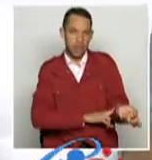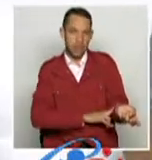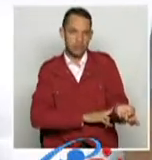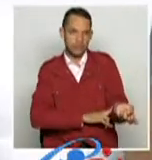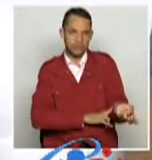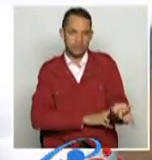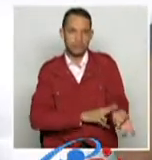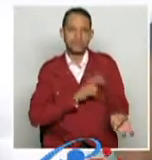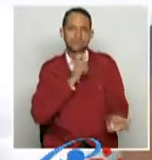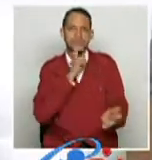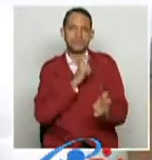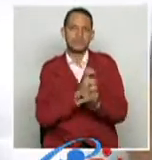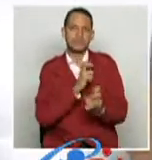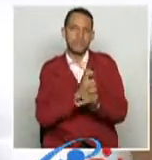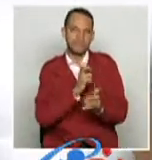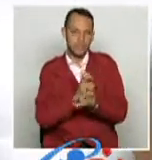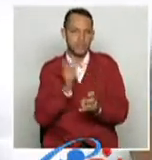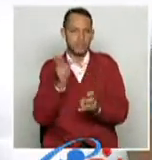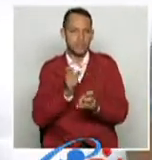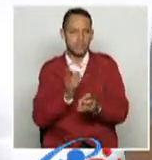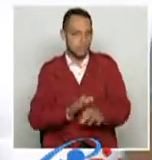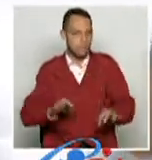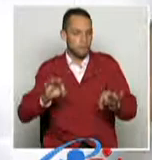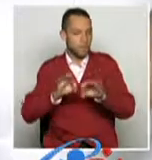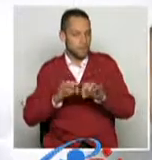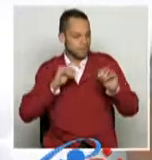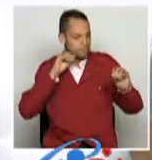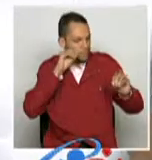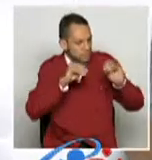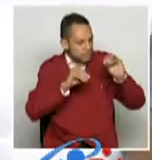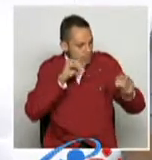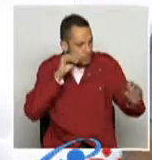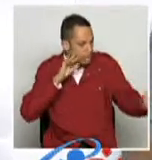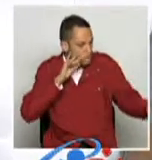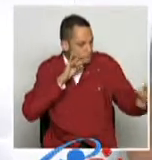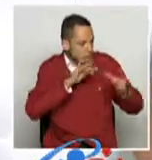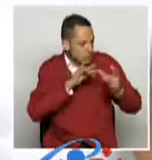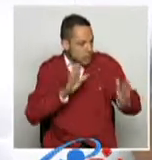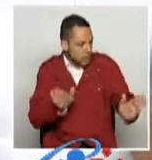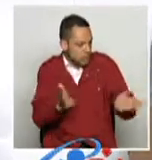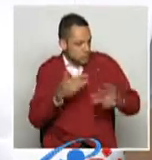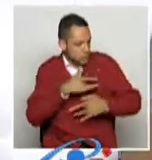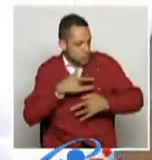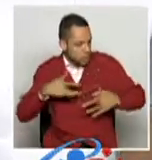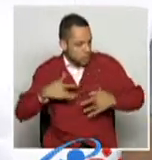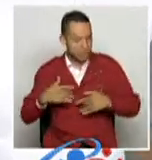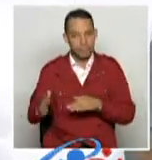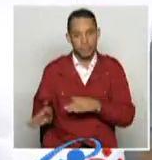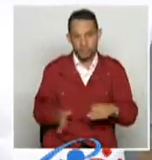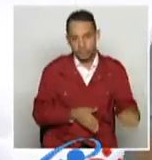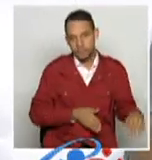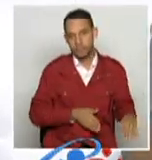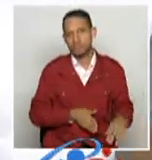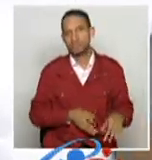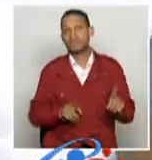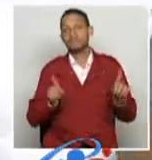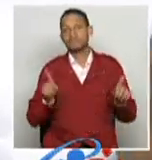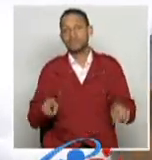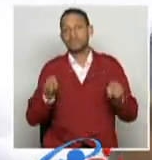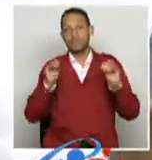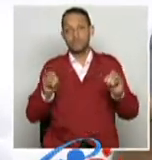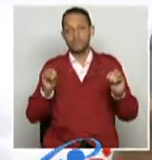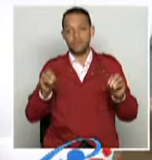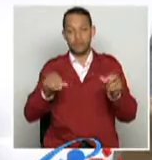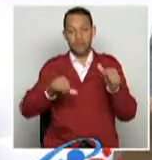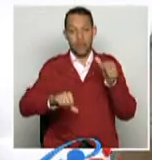de ideas, hay cosas que son claves y básicas en la Ayurveda que son efectivas, ¿sí? Sin quitar, recuerden que esto no es para